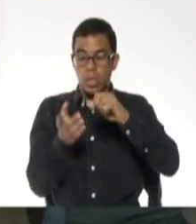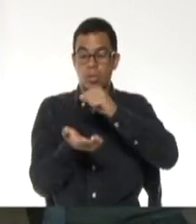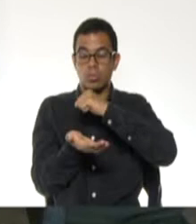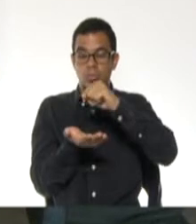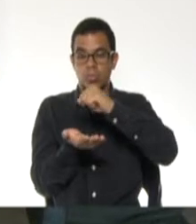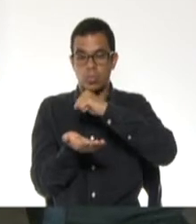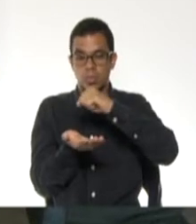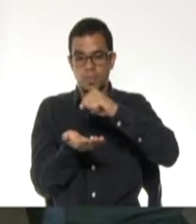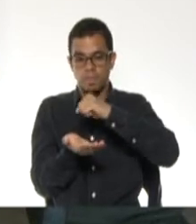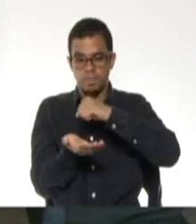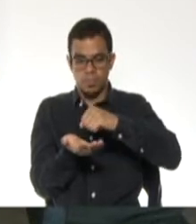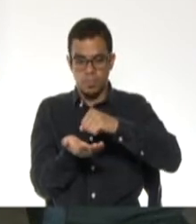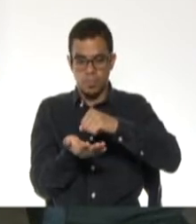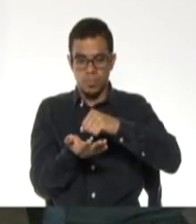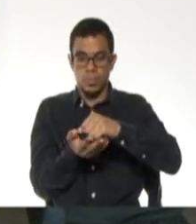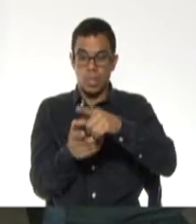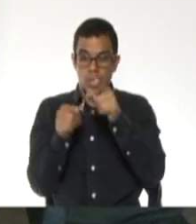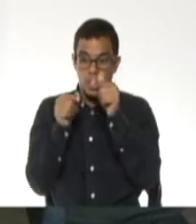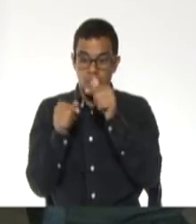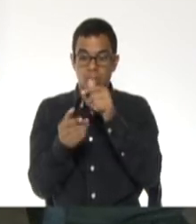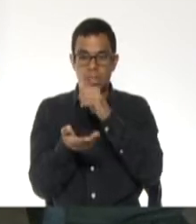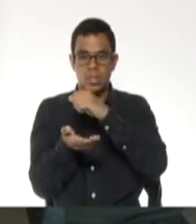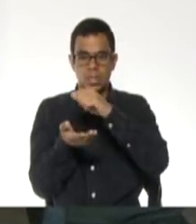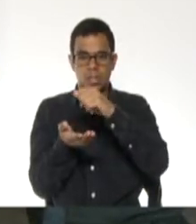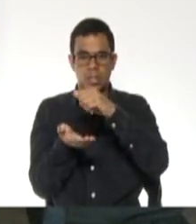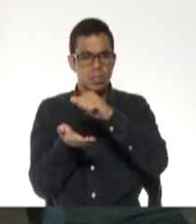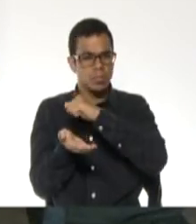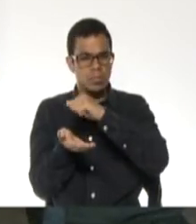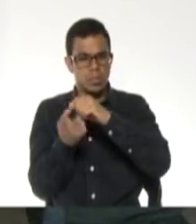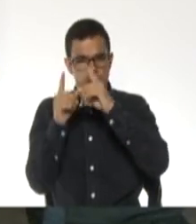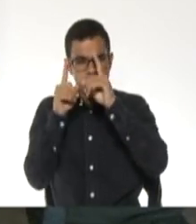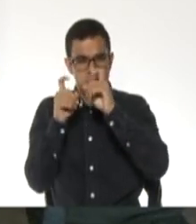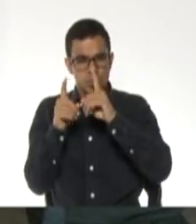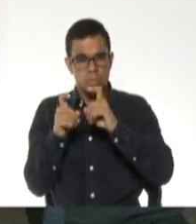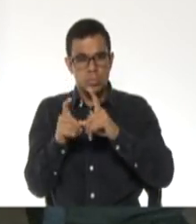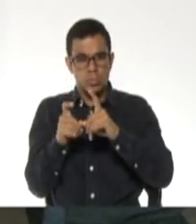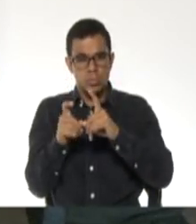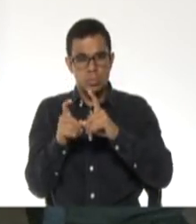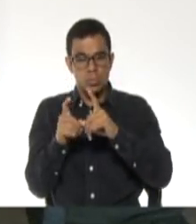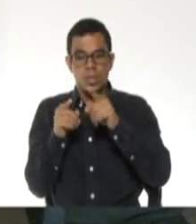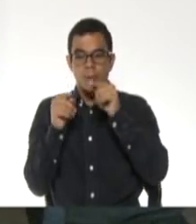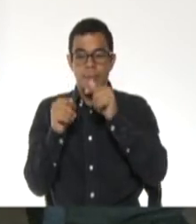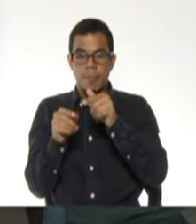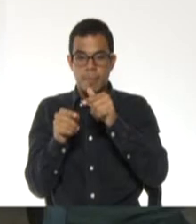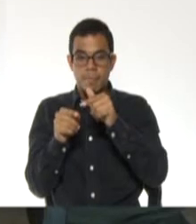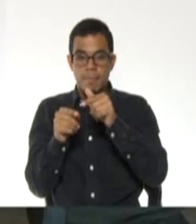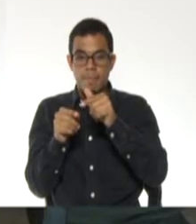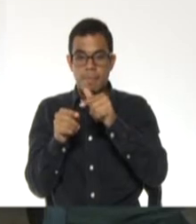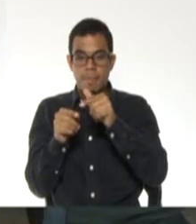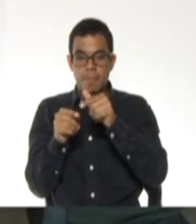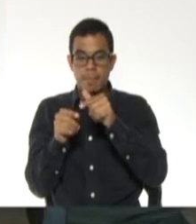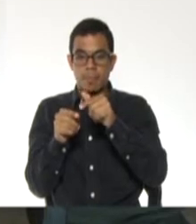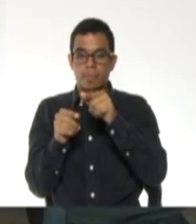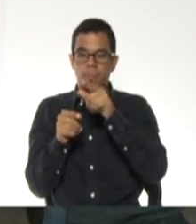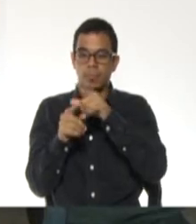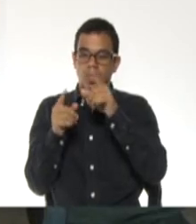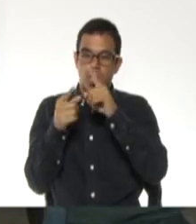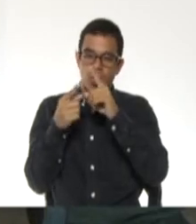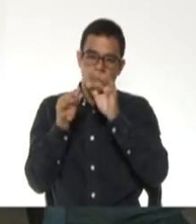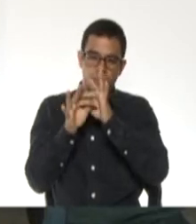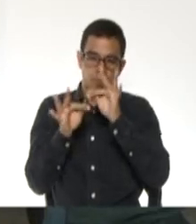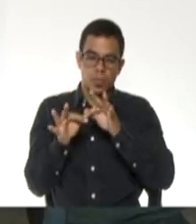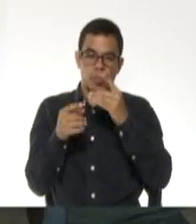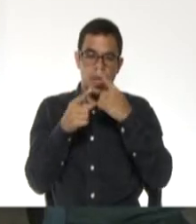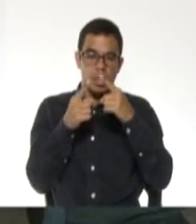aquí. Esta revisión nos va a dar pautas para poder de una u otra forma